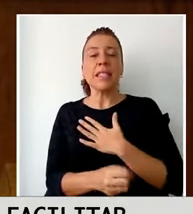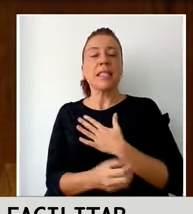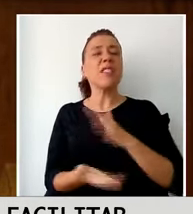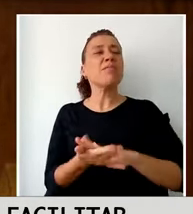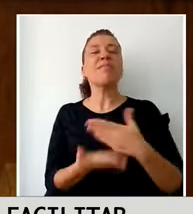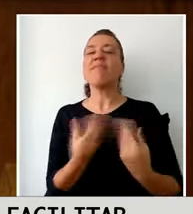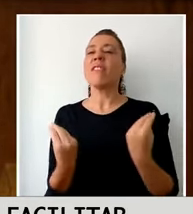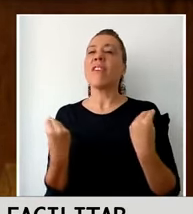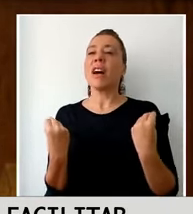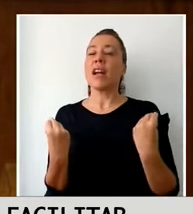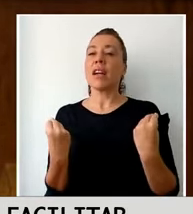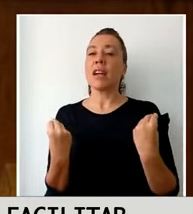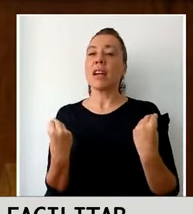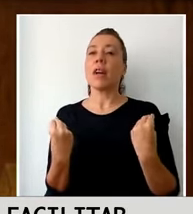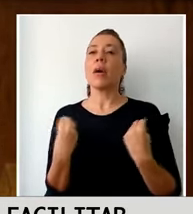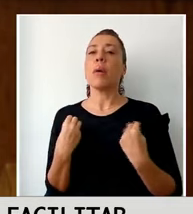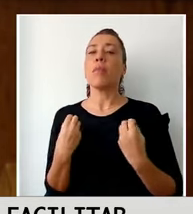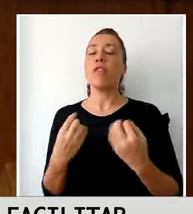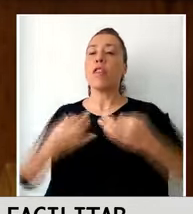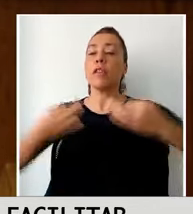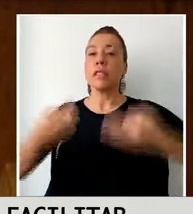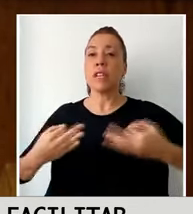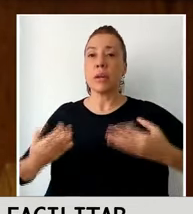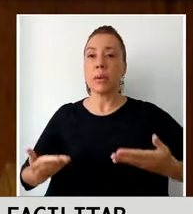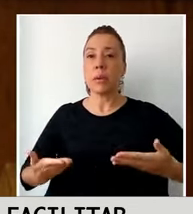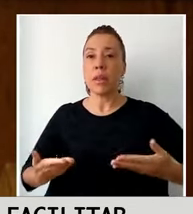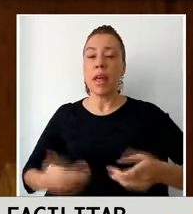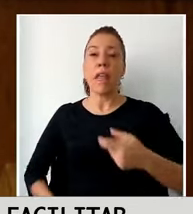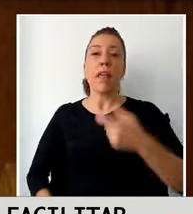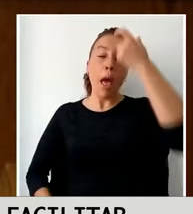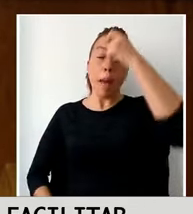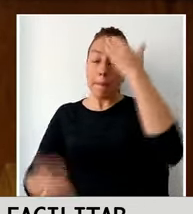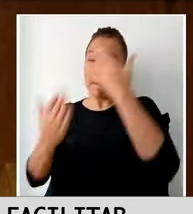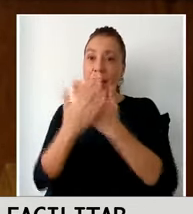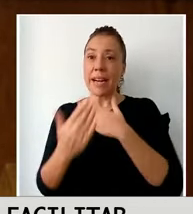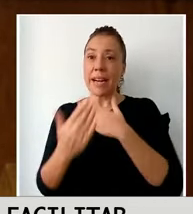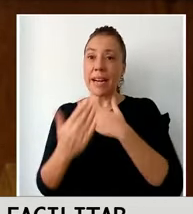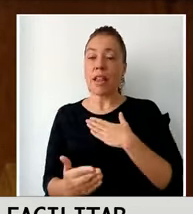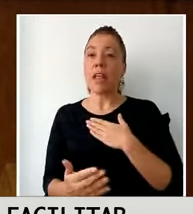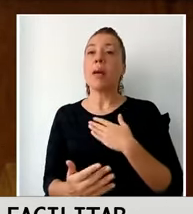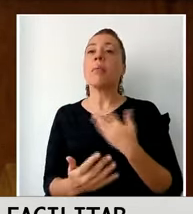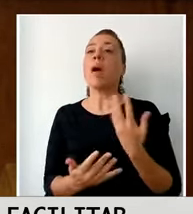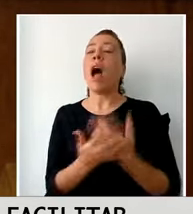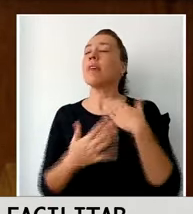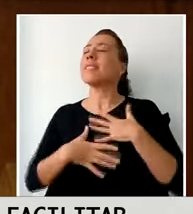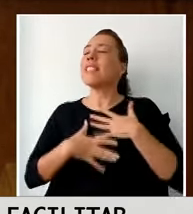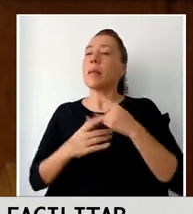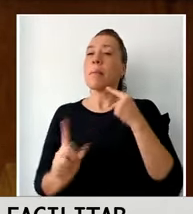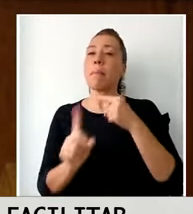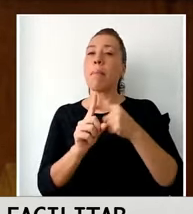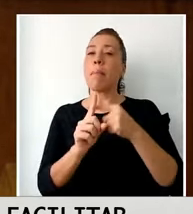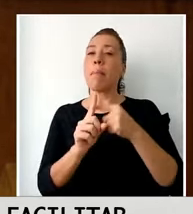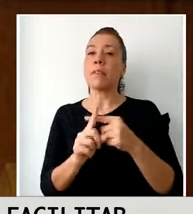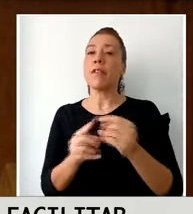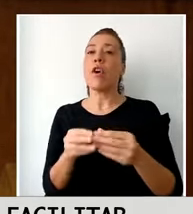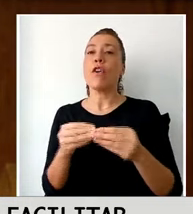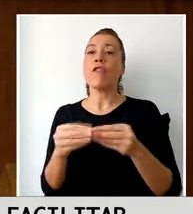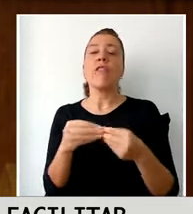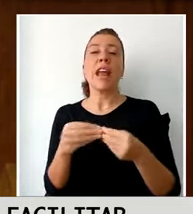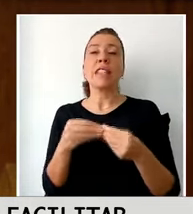produciendo estabilidad en la personalidad caracterizada por el optimismo y la flexibilidad mental